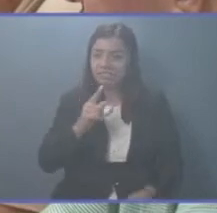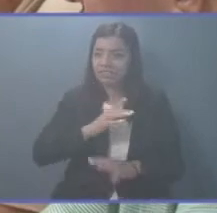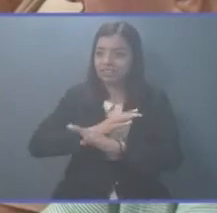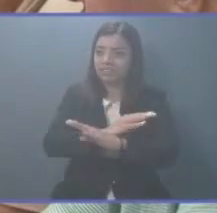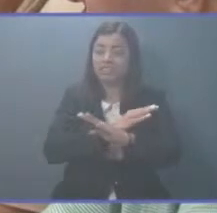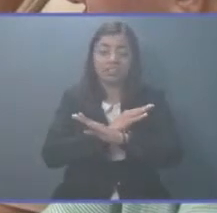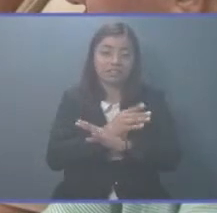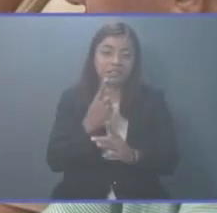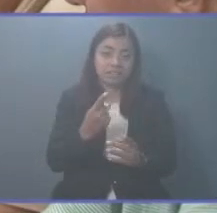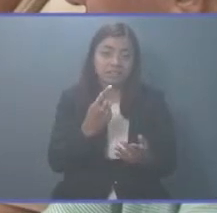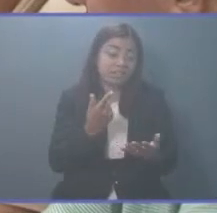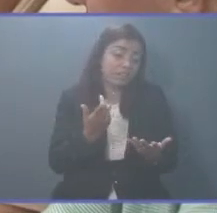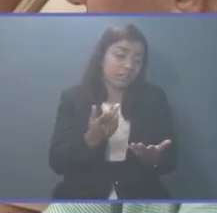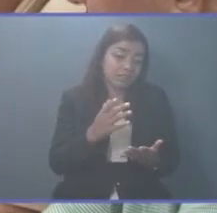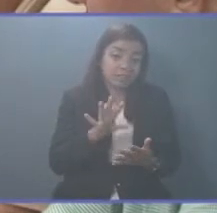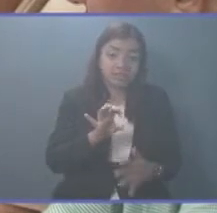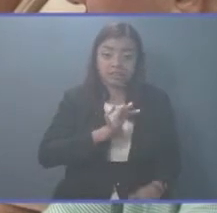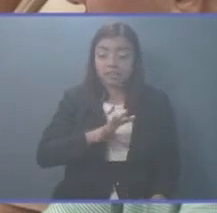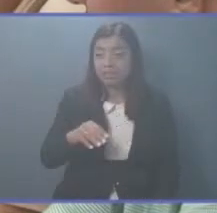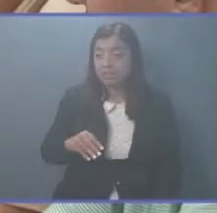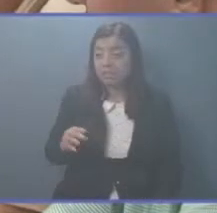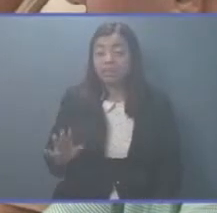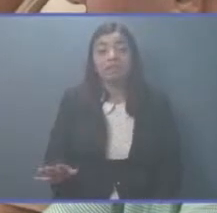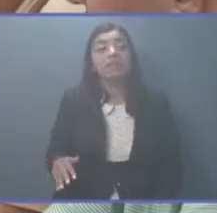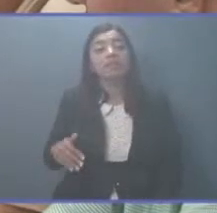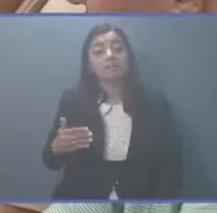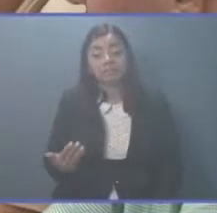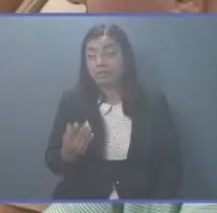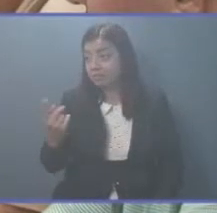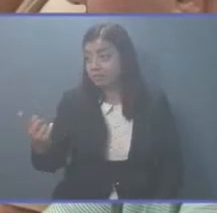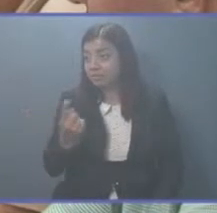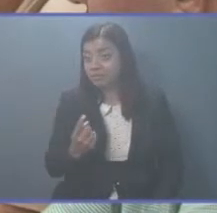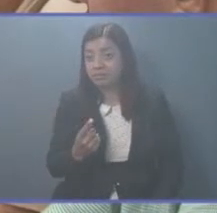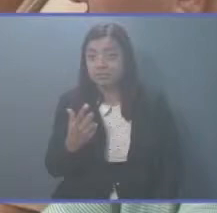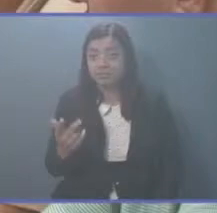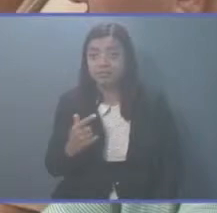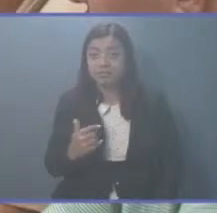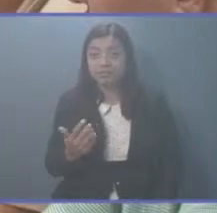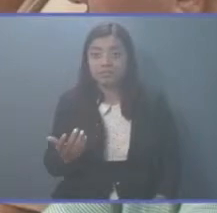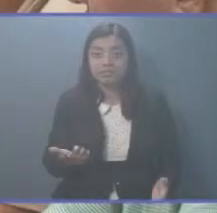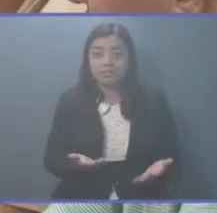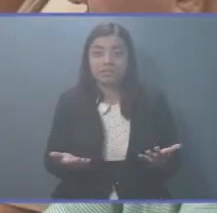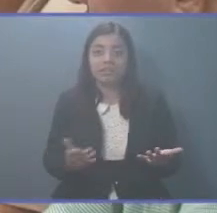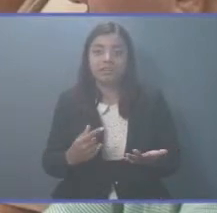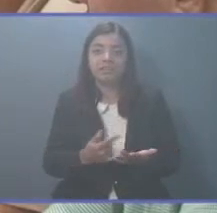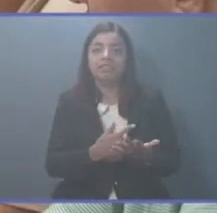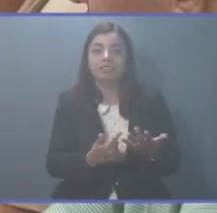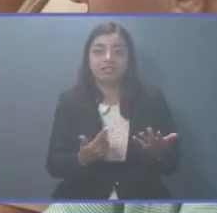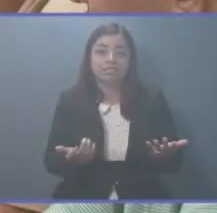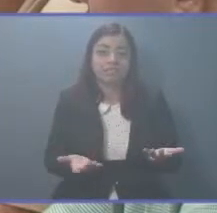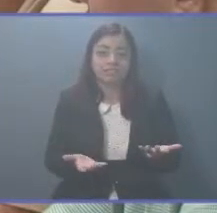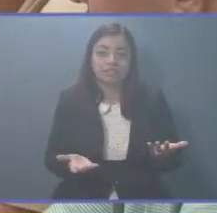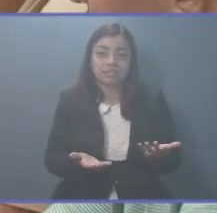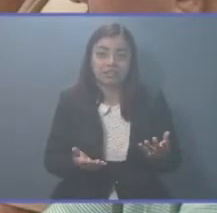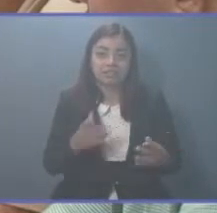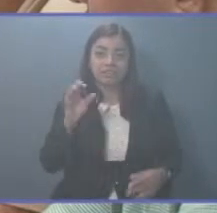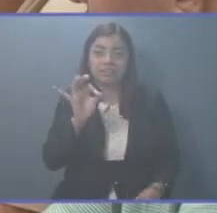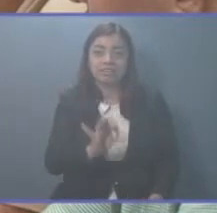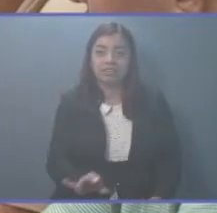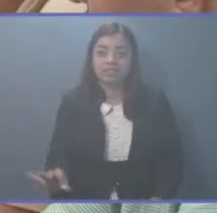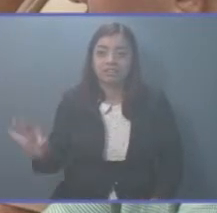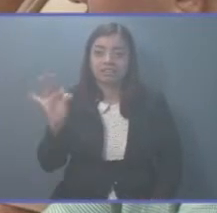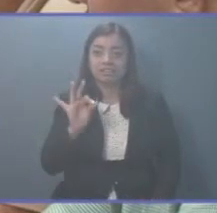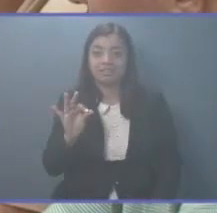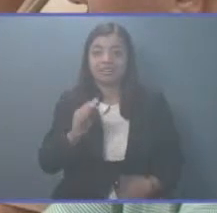o los mismos imputados o familiares, para que se presente. Entonces, por la calidad